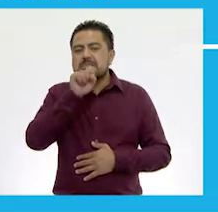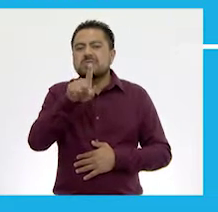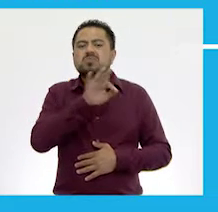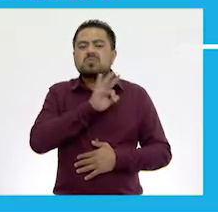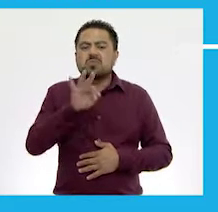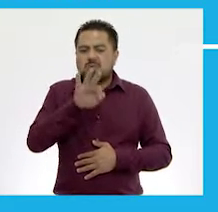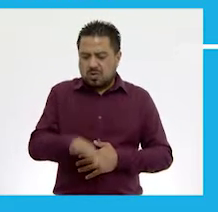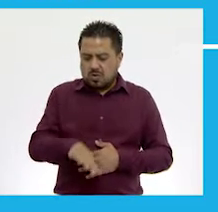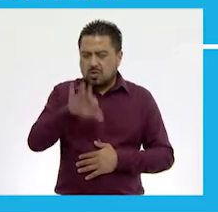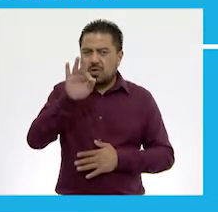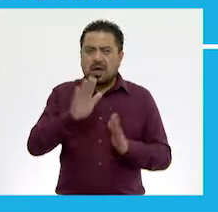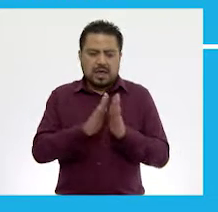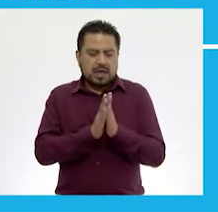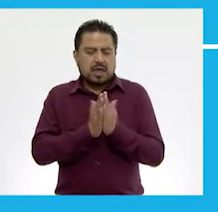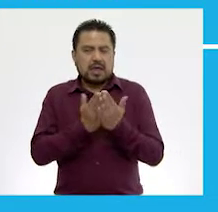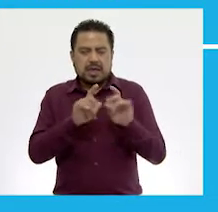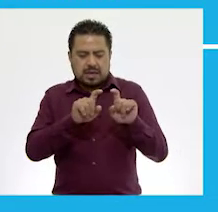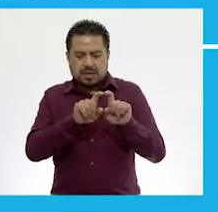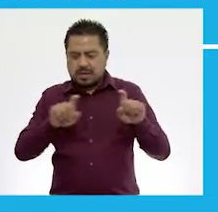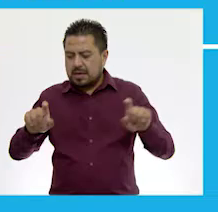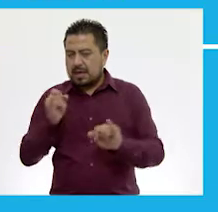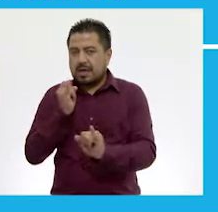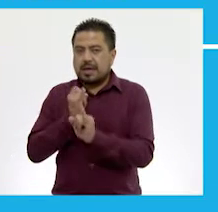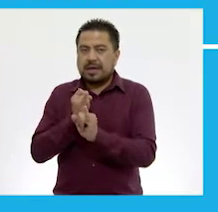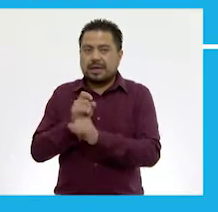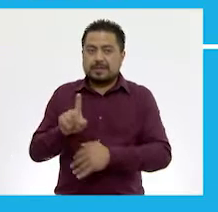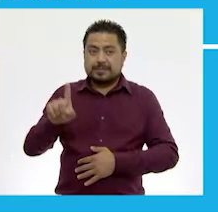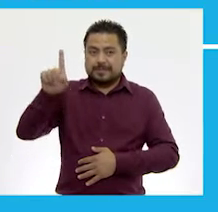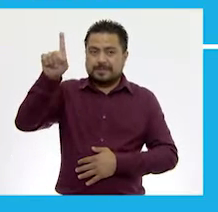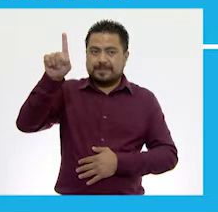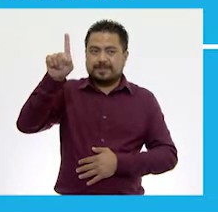También puedes encontrar los libros de texto en la página